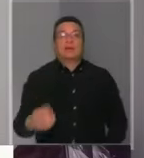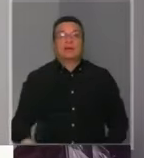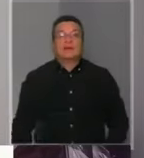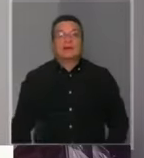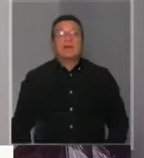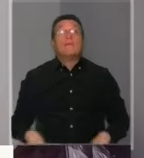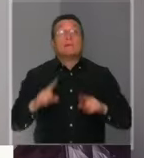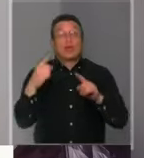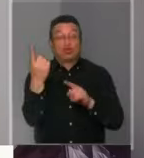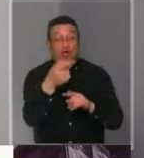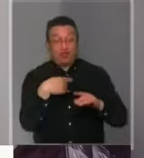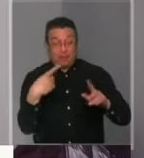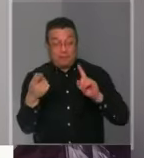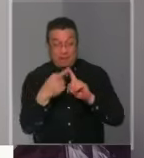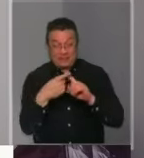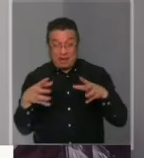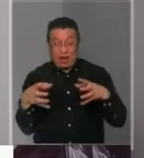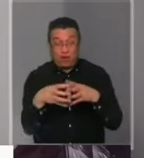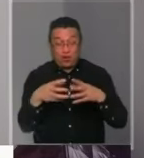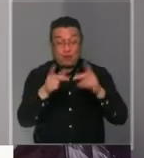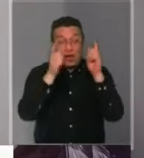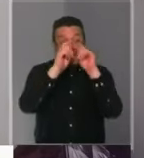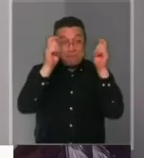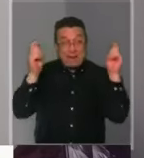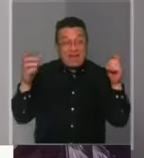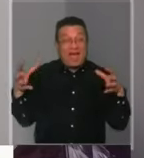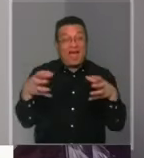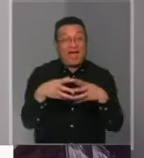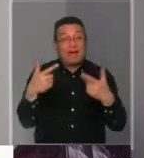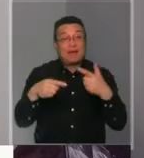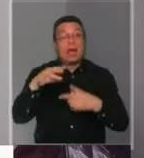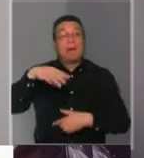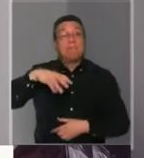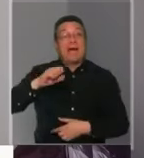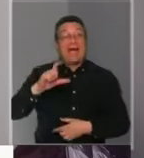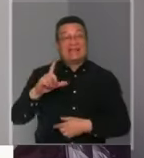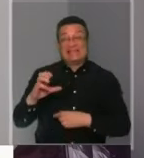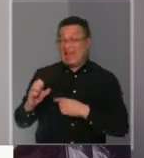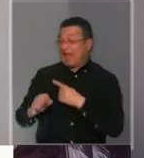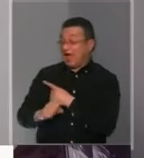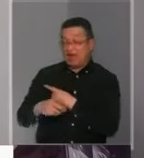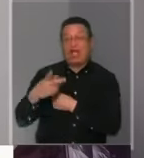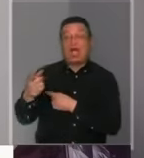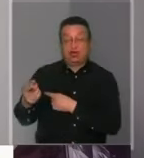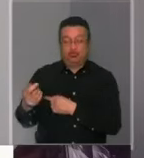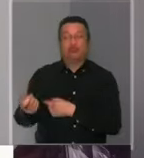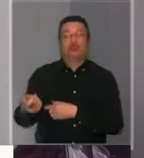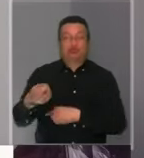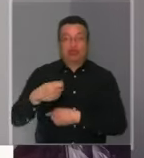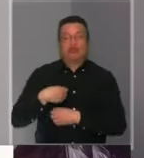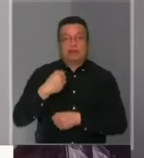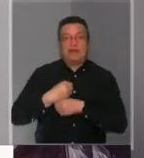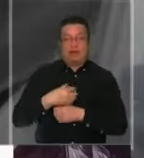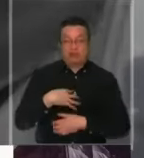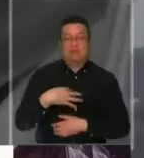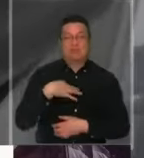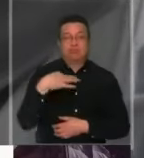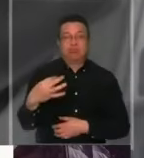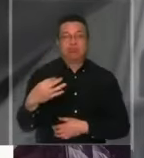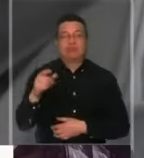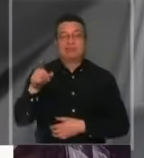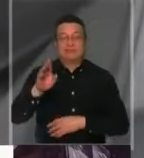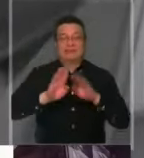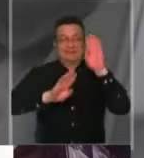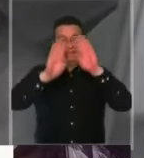quienes participaban en este grupo de campaña política, Mallea habría recibido una irresistible oferta de trabajo del precandidato